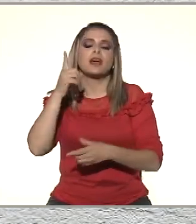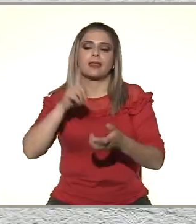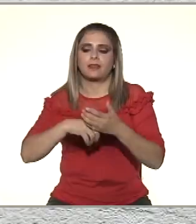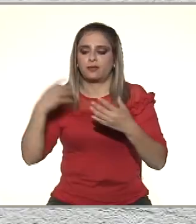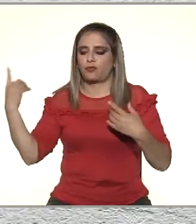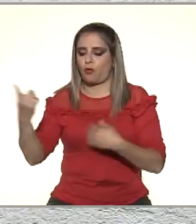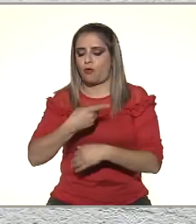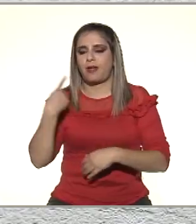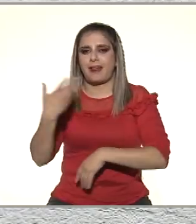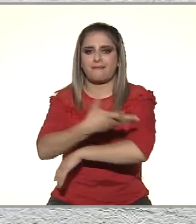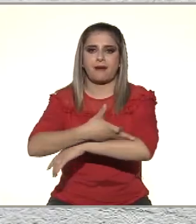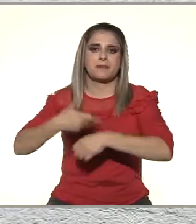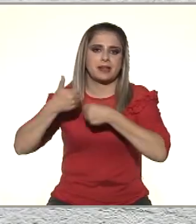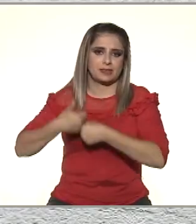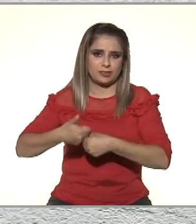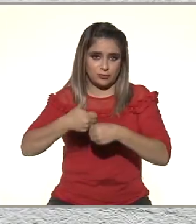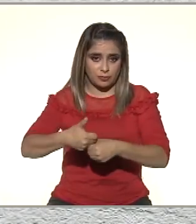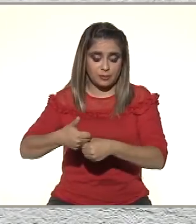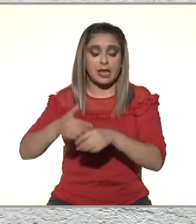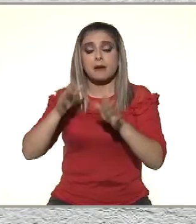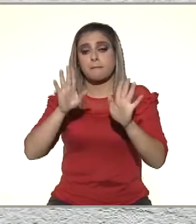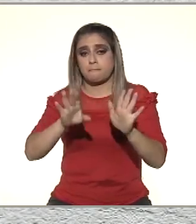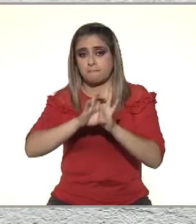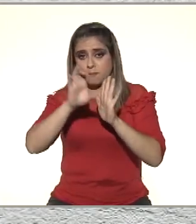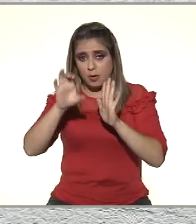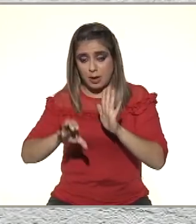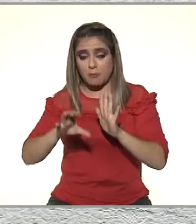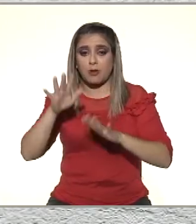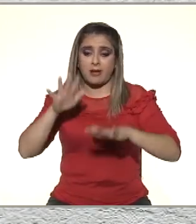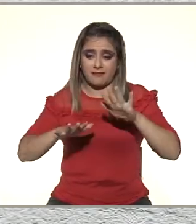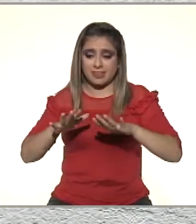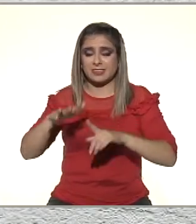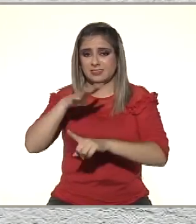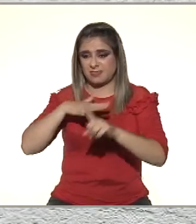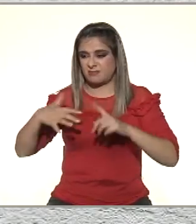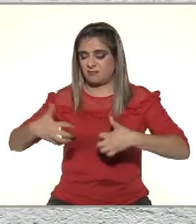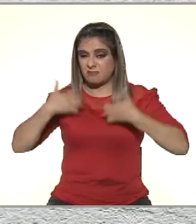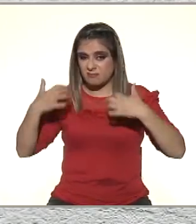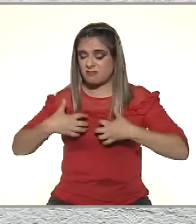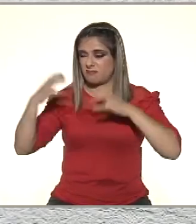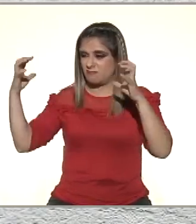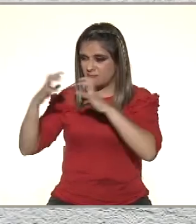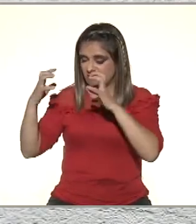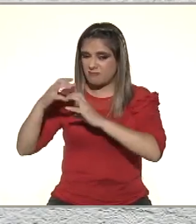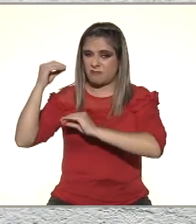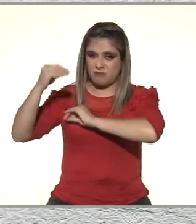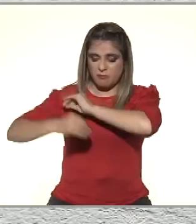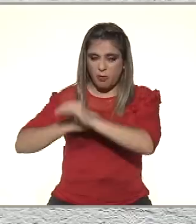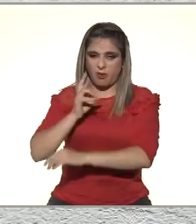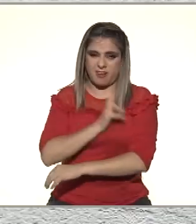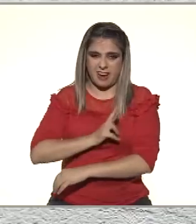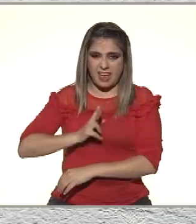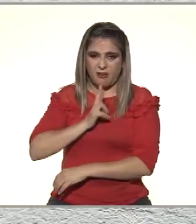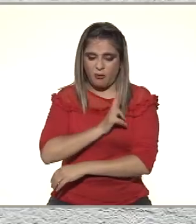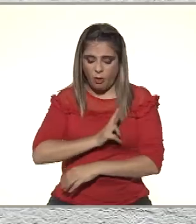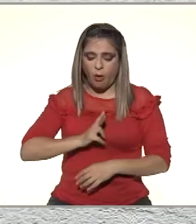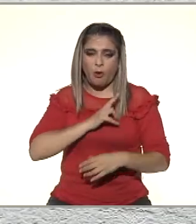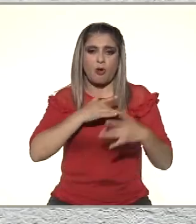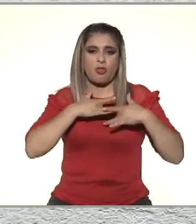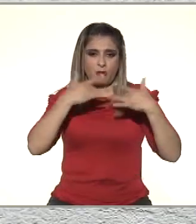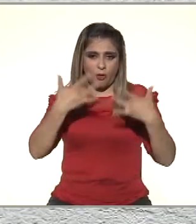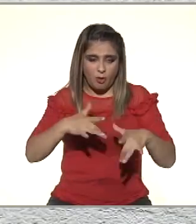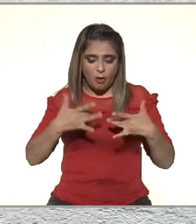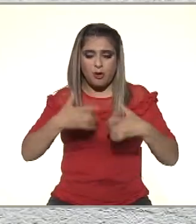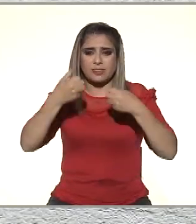la familia. En algunos casos se crea un ambiente de violencia, rencor, dolor, inseguridad